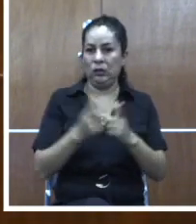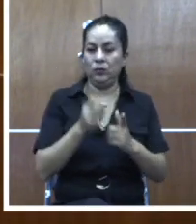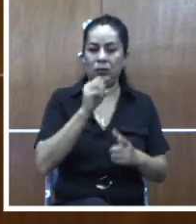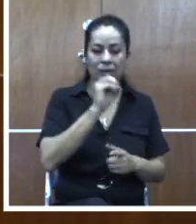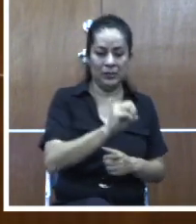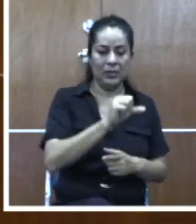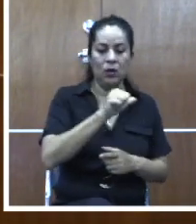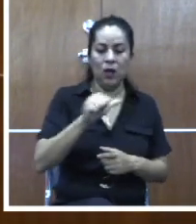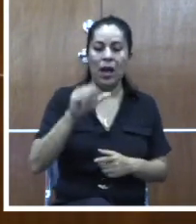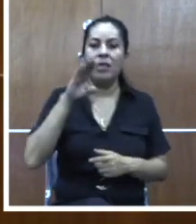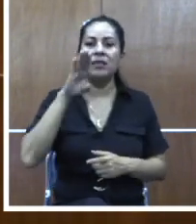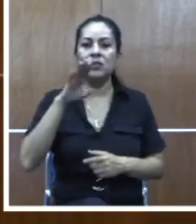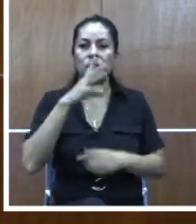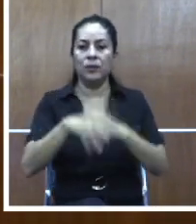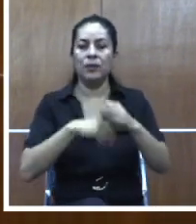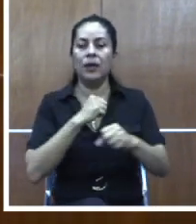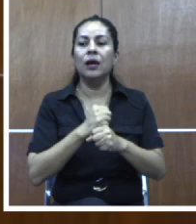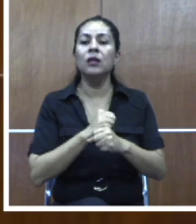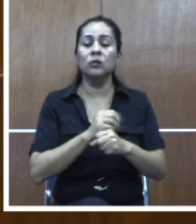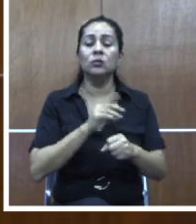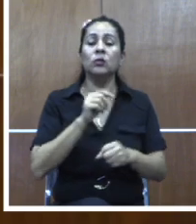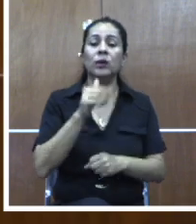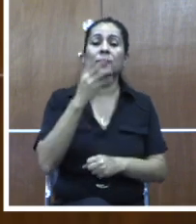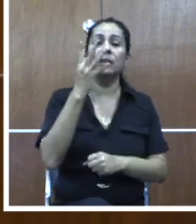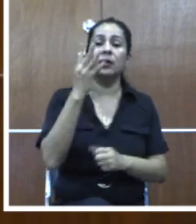0 a 19 años fue de